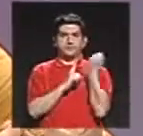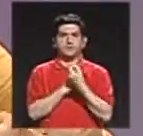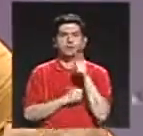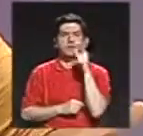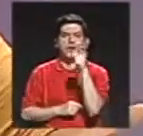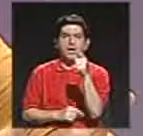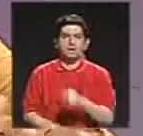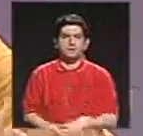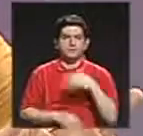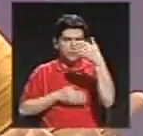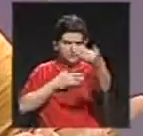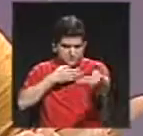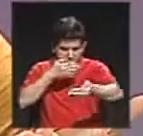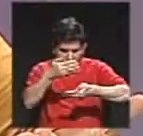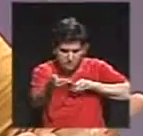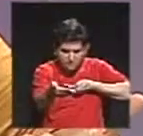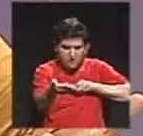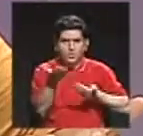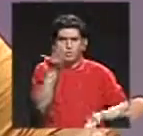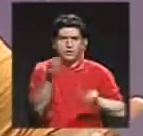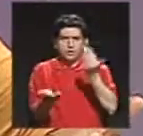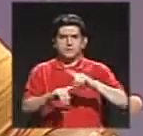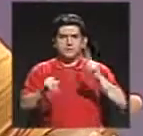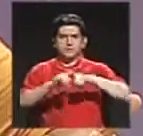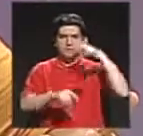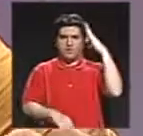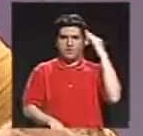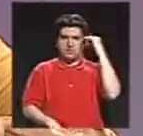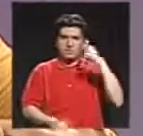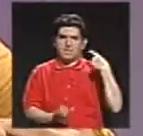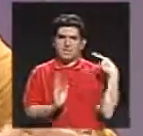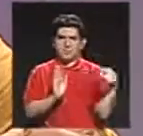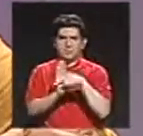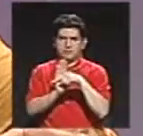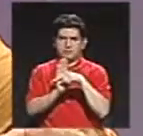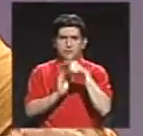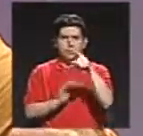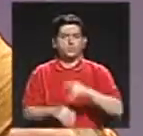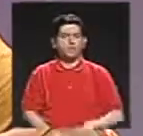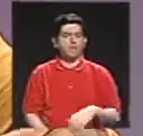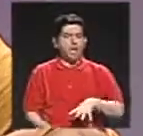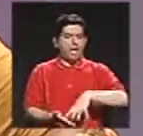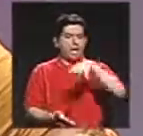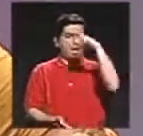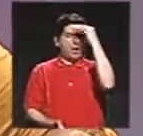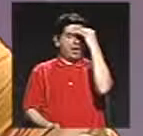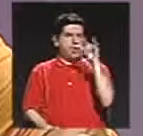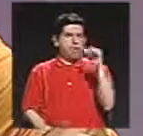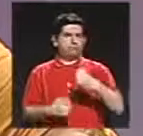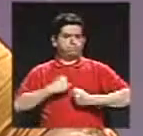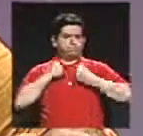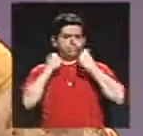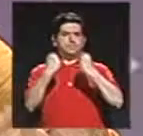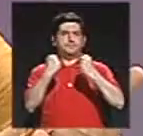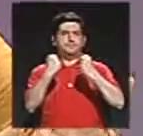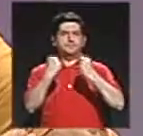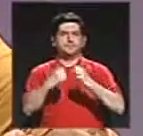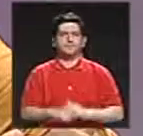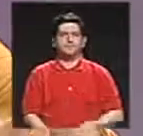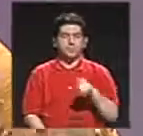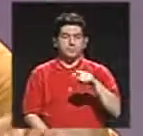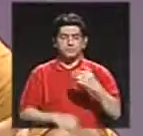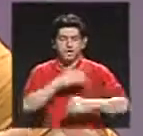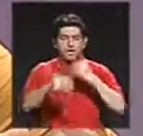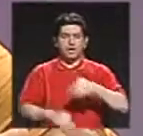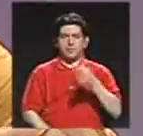te te devuelva digamos tantas experiencias negativas aprendes muchísimo y además te fortaleces más en en